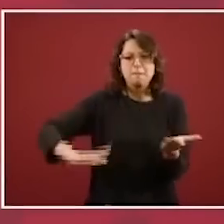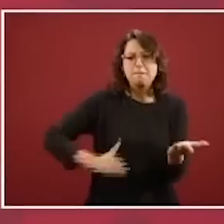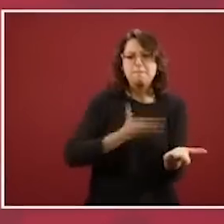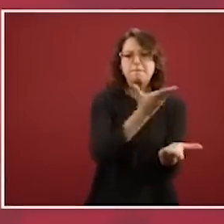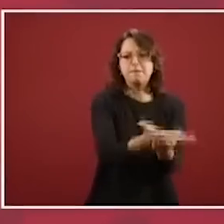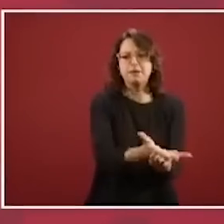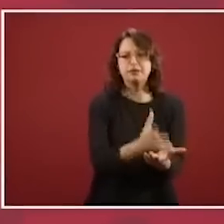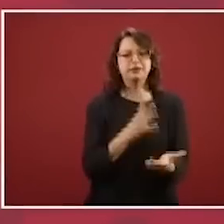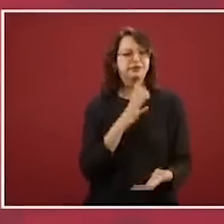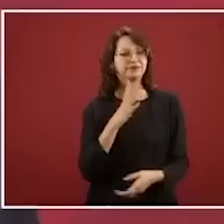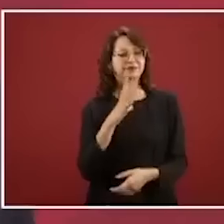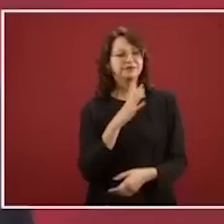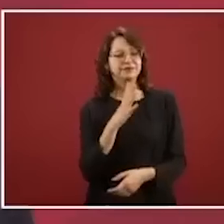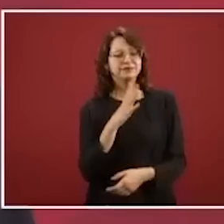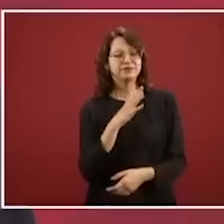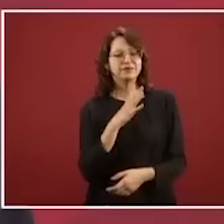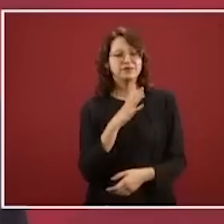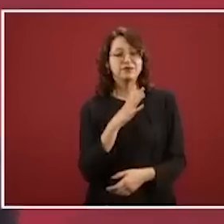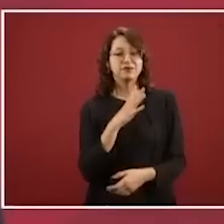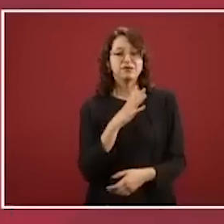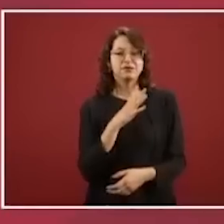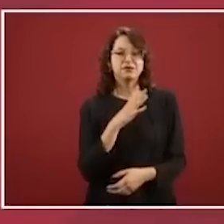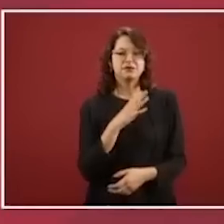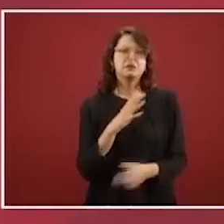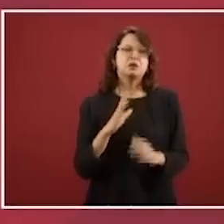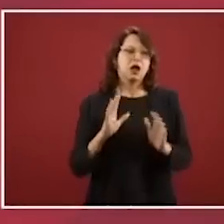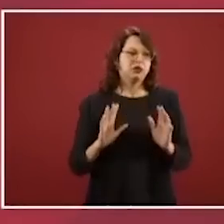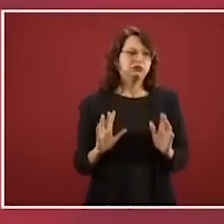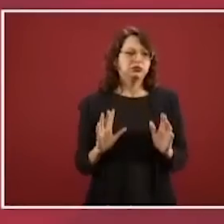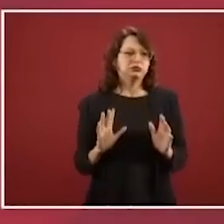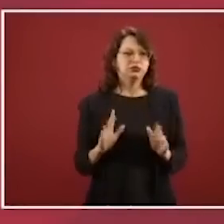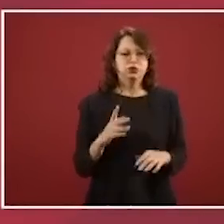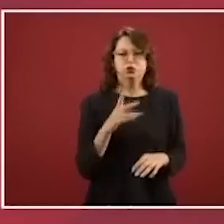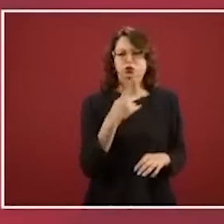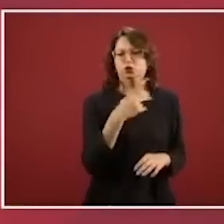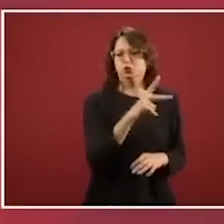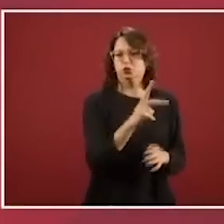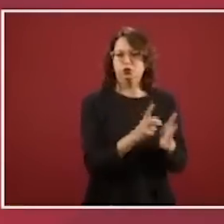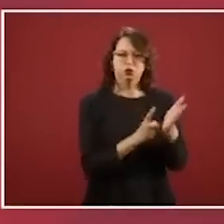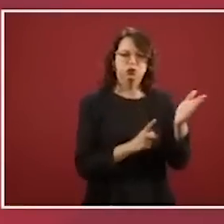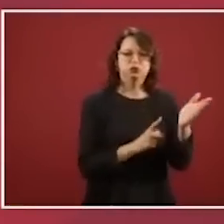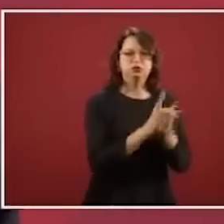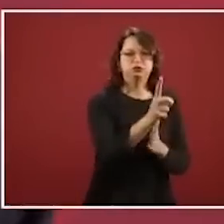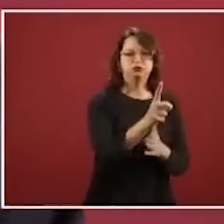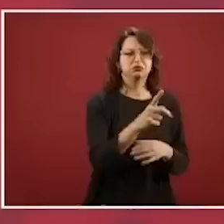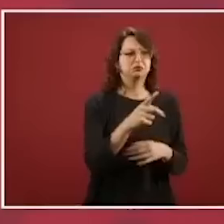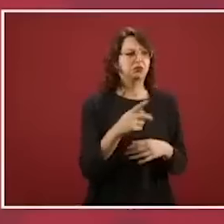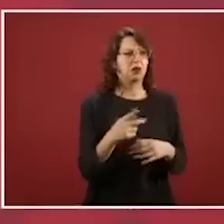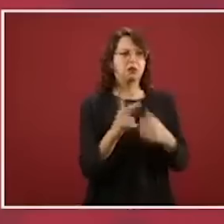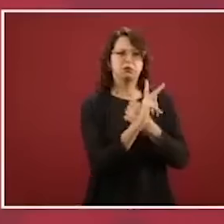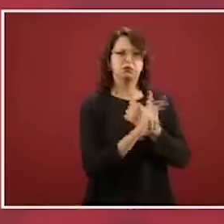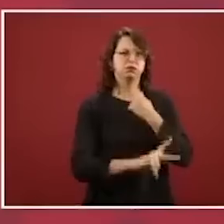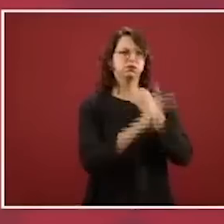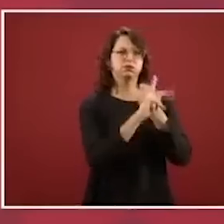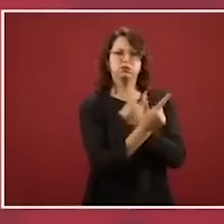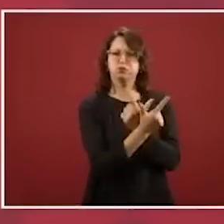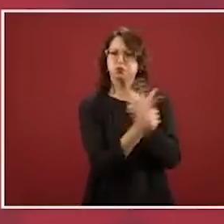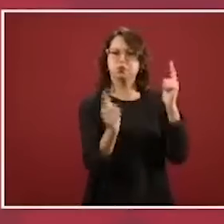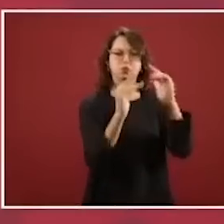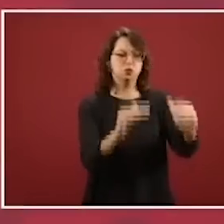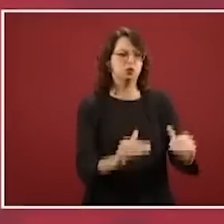tienen, desde luego, derecho, porque es un país libre, soberano,